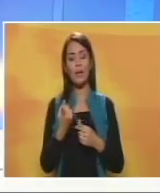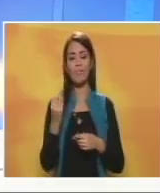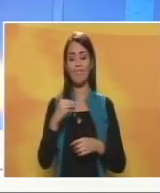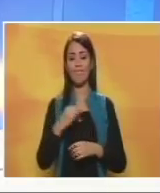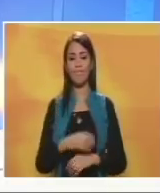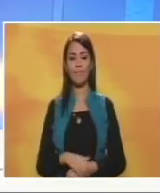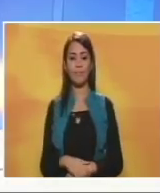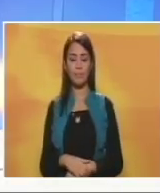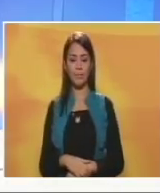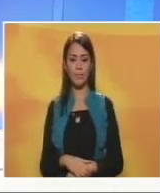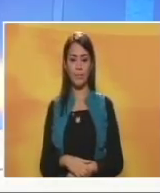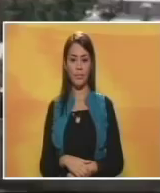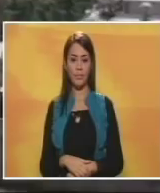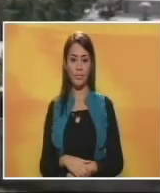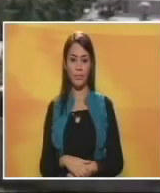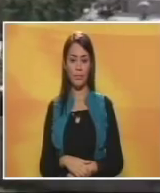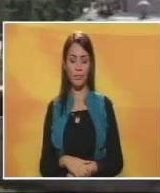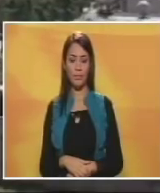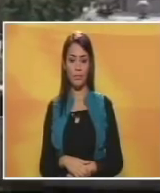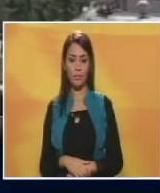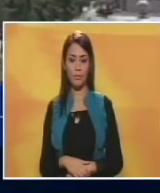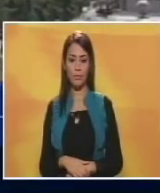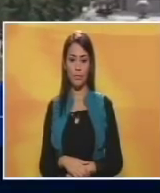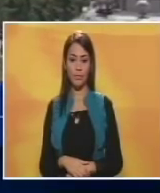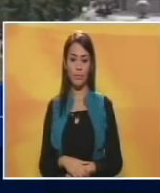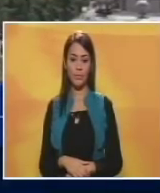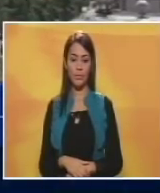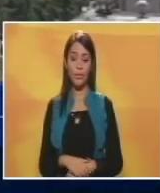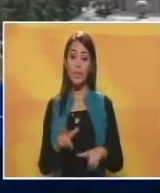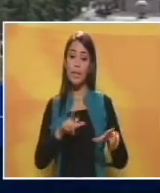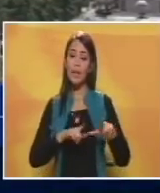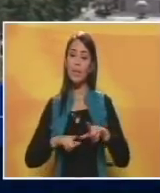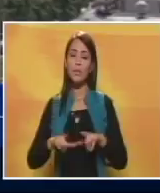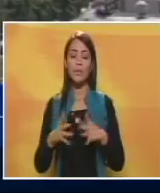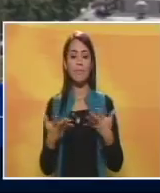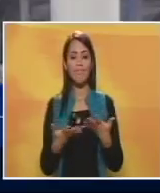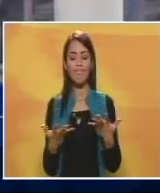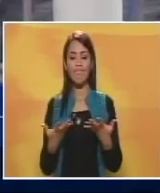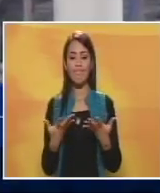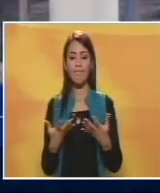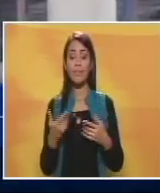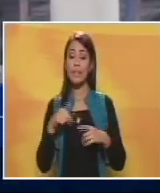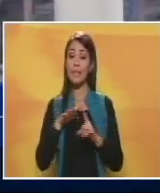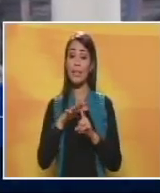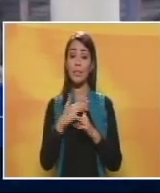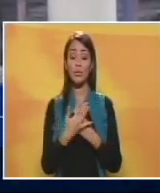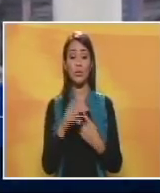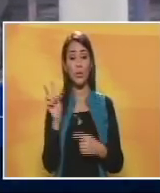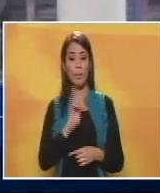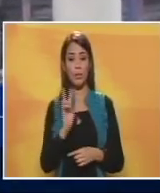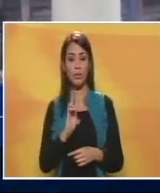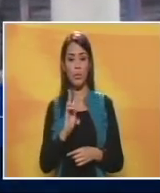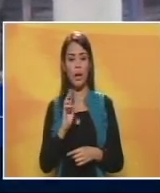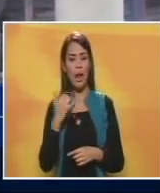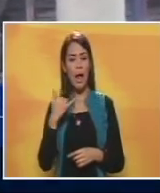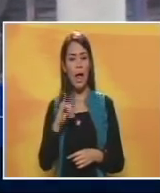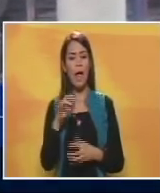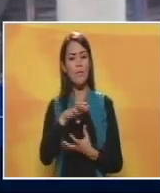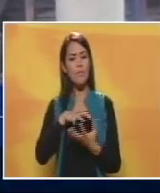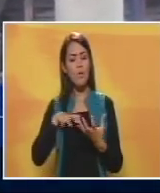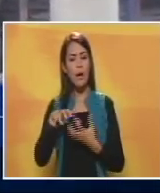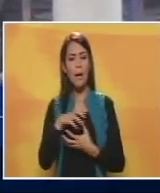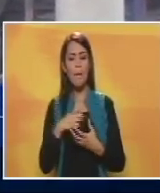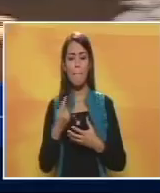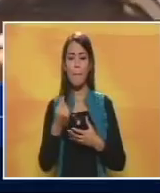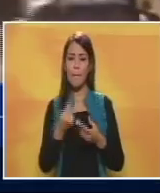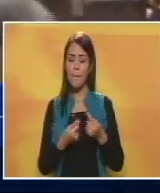María Marcano nos amplía. El gremio sostiene que el sector no escapa de la situación país. Refieren que existen problemas de suministro